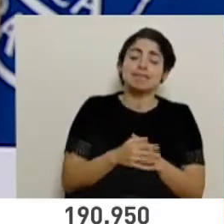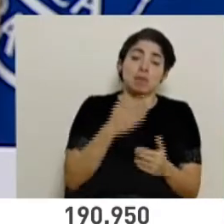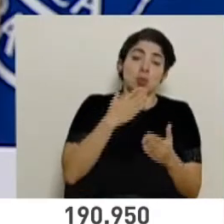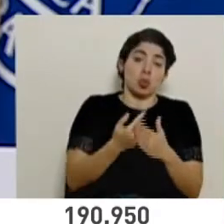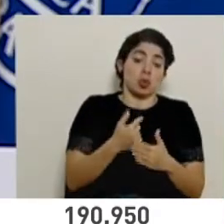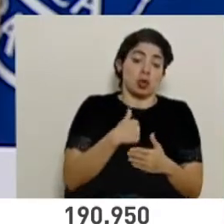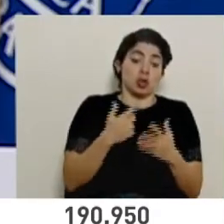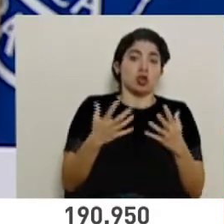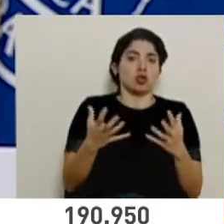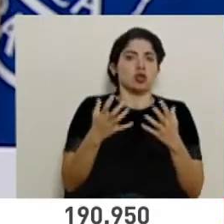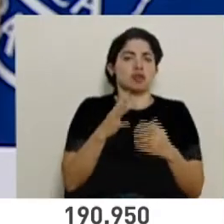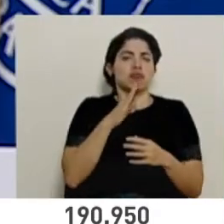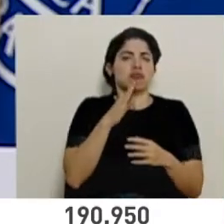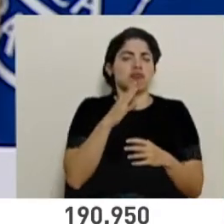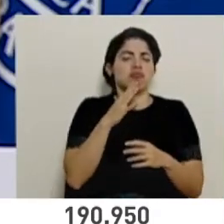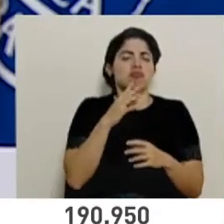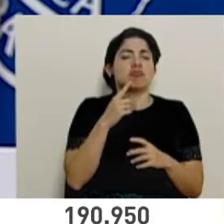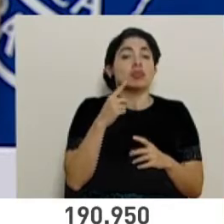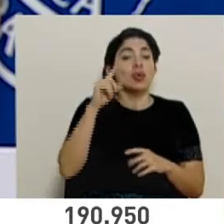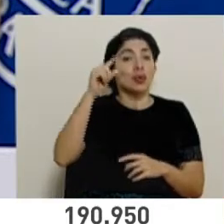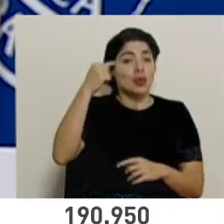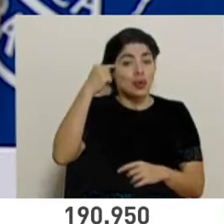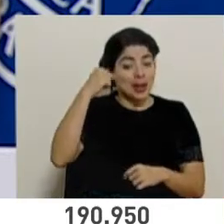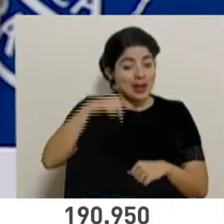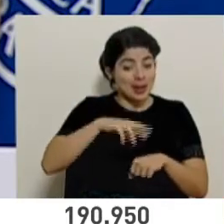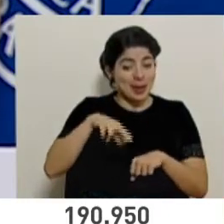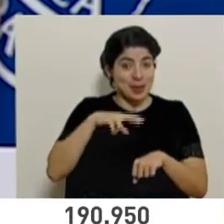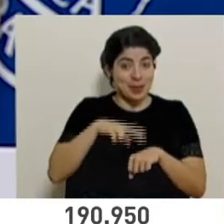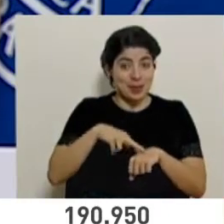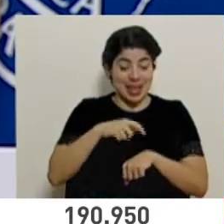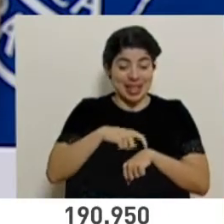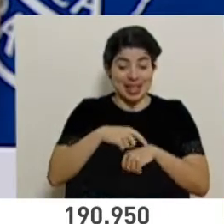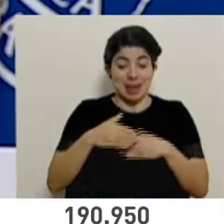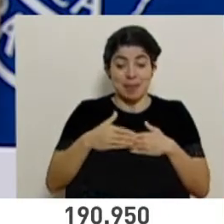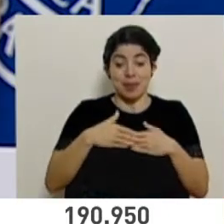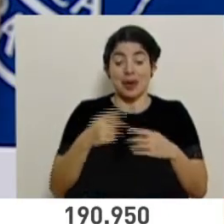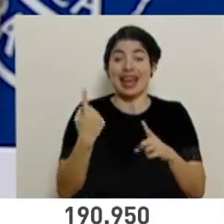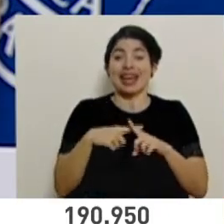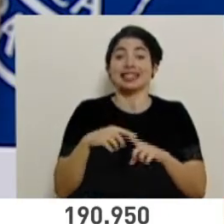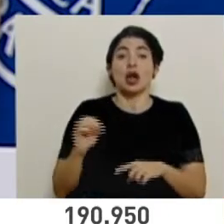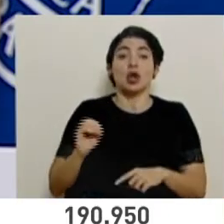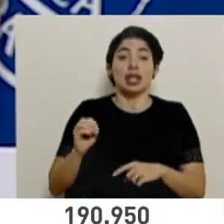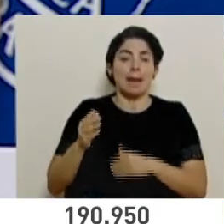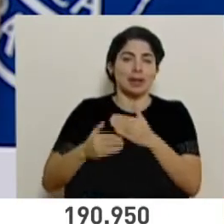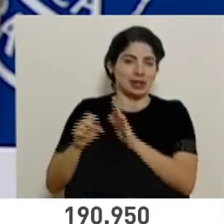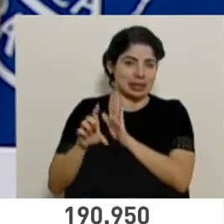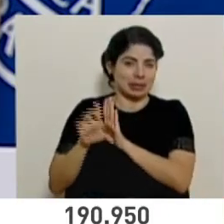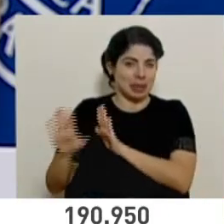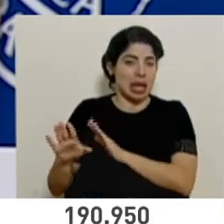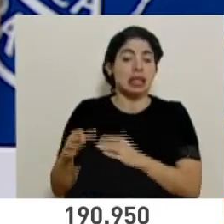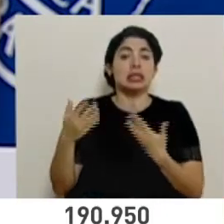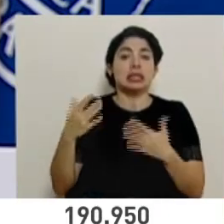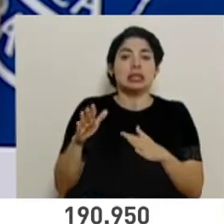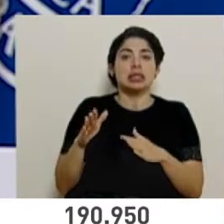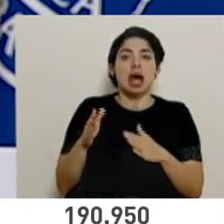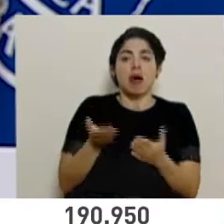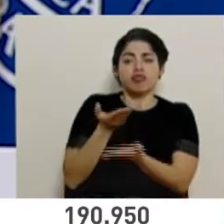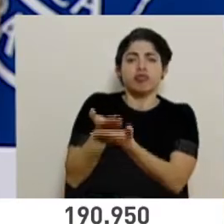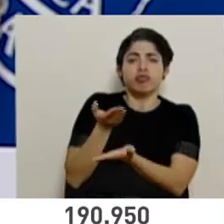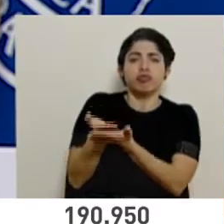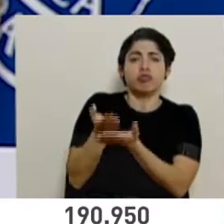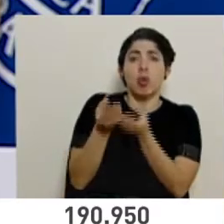Bueno, yo quiero referirme a que el Gobierno de la República en este periodo de sesiones extraordinarias ha convocado oportunamente